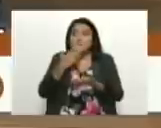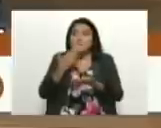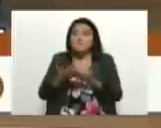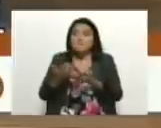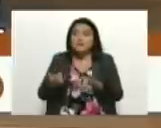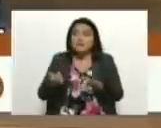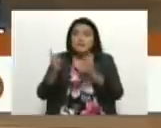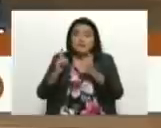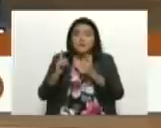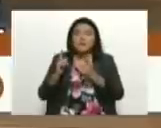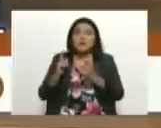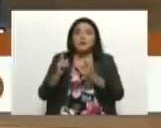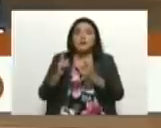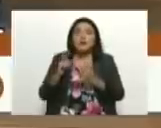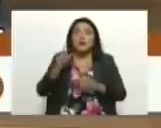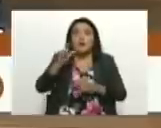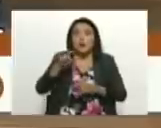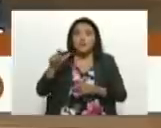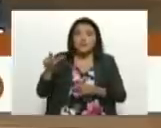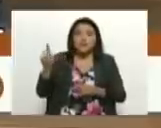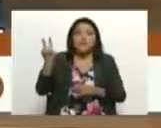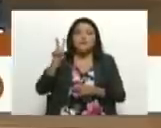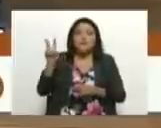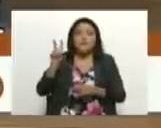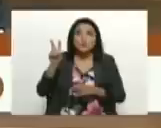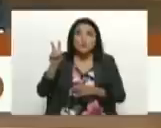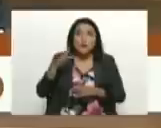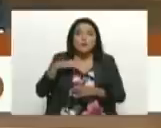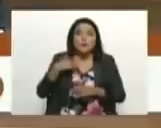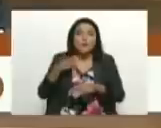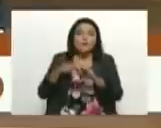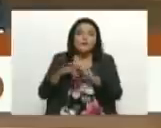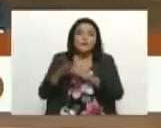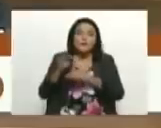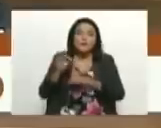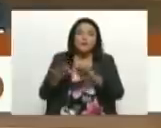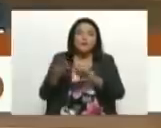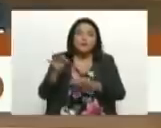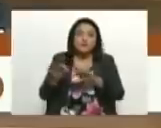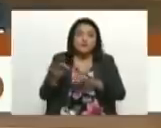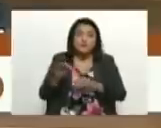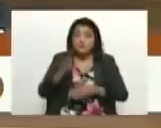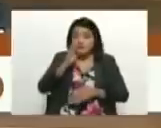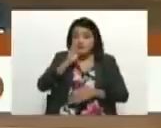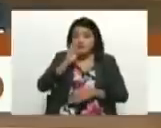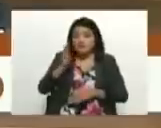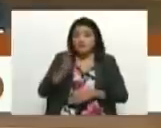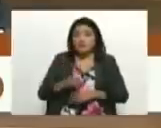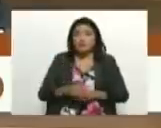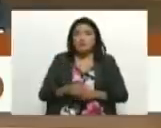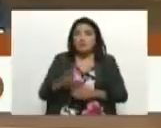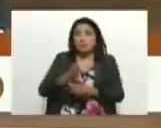los venezolanos el acceso a la justicia, directo a la justicia,